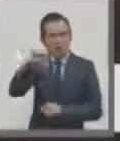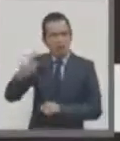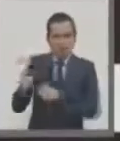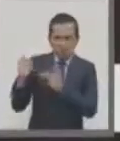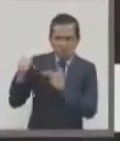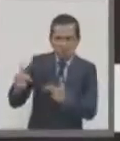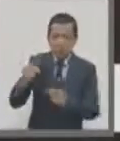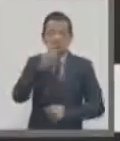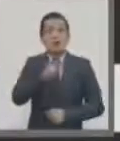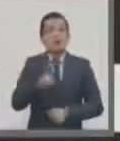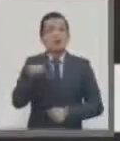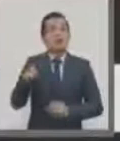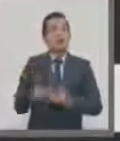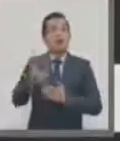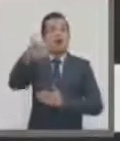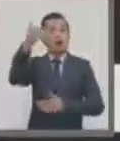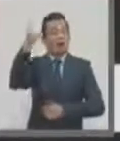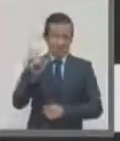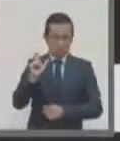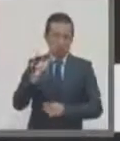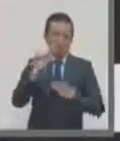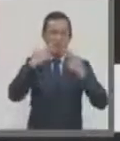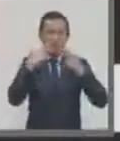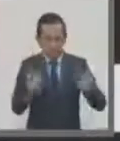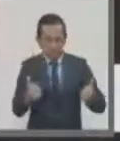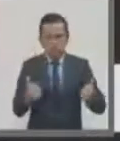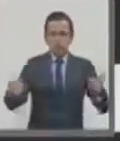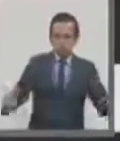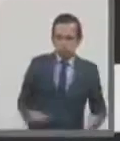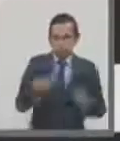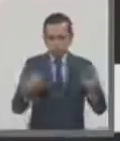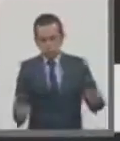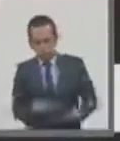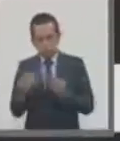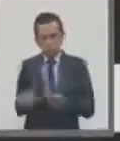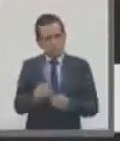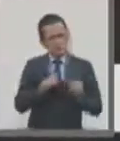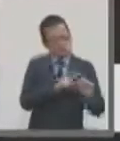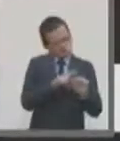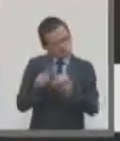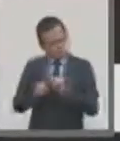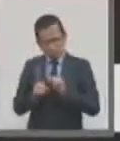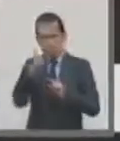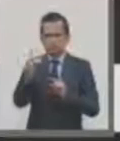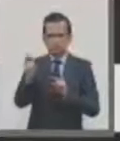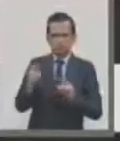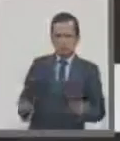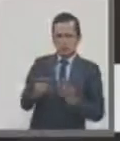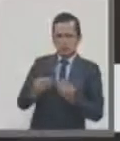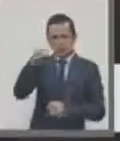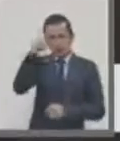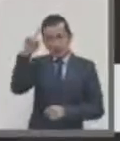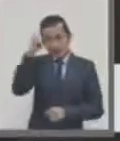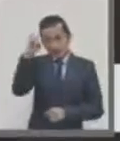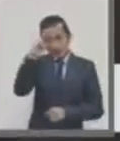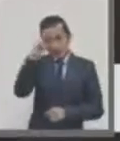días de las haciendas coloniales y que incluyen la danza de los diablos, que se ejecuta alrededor del Día de